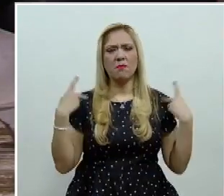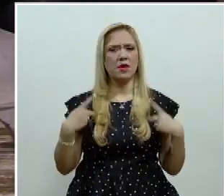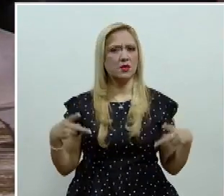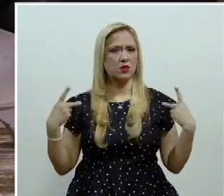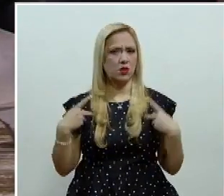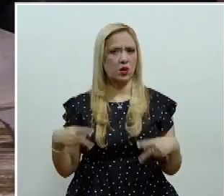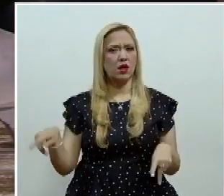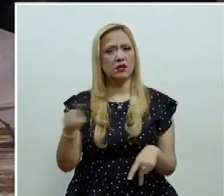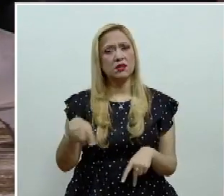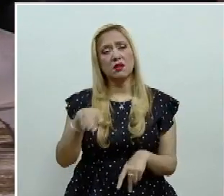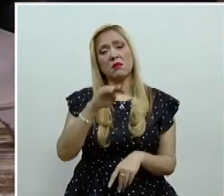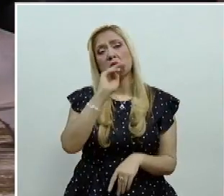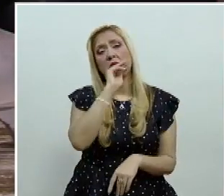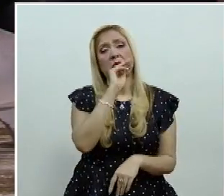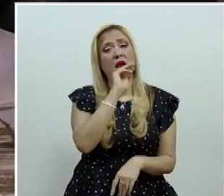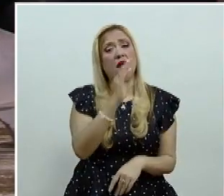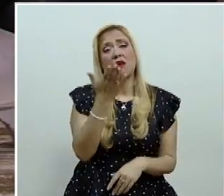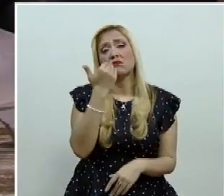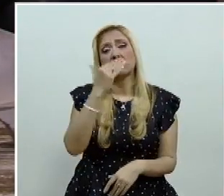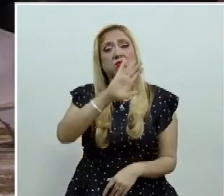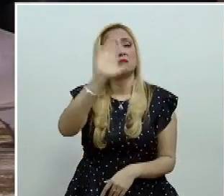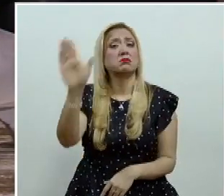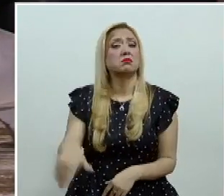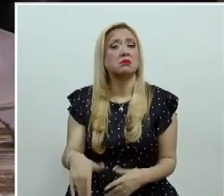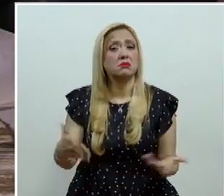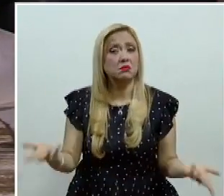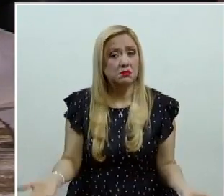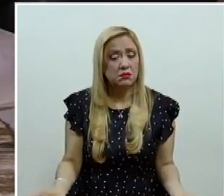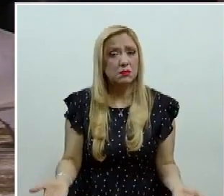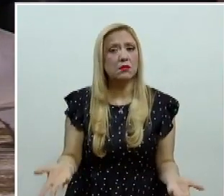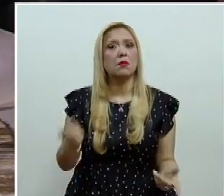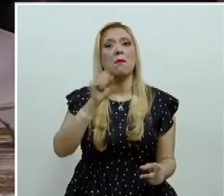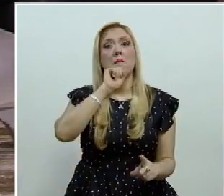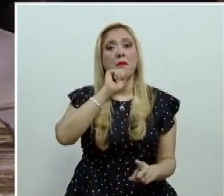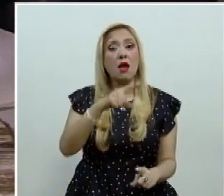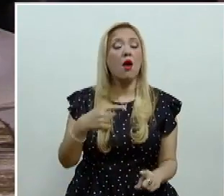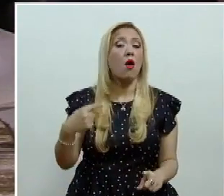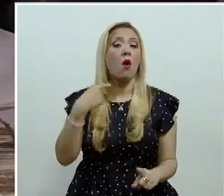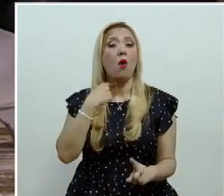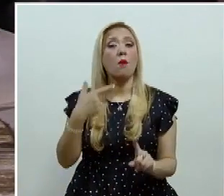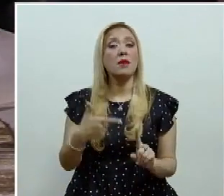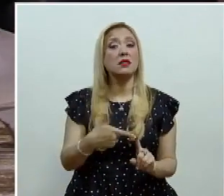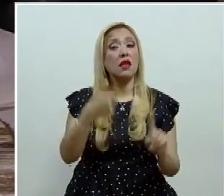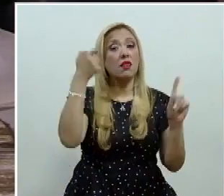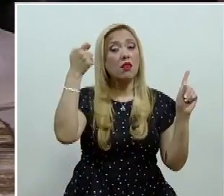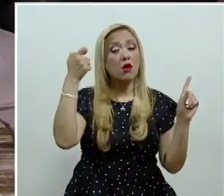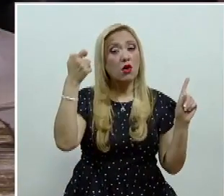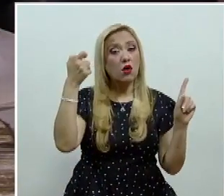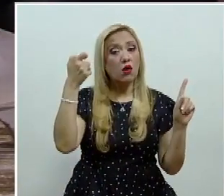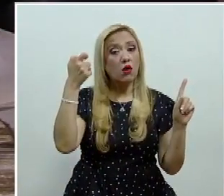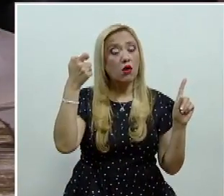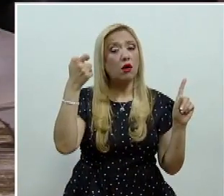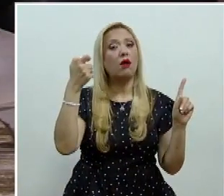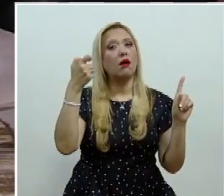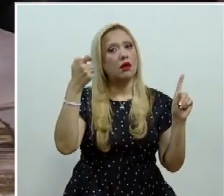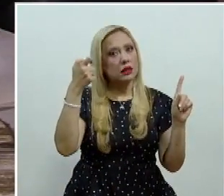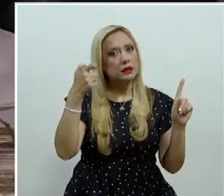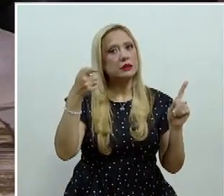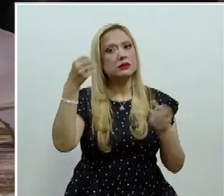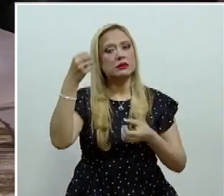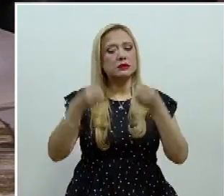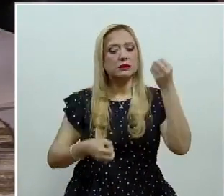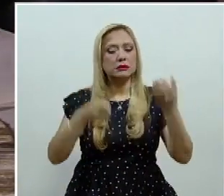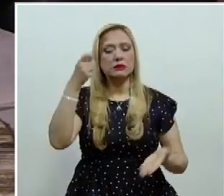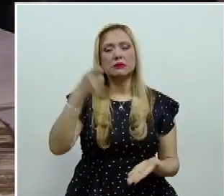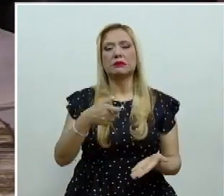personas en situación de orfandad por feminicidio, sino también por homicidio, que con perspectiva de género en vía jurisdiccional resulten